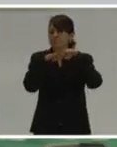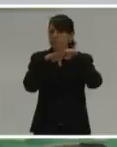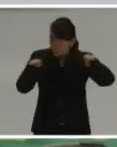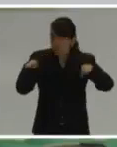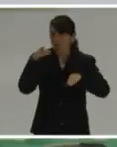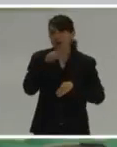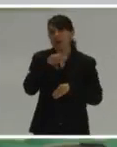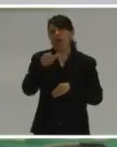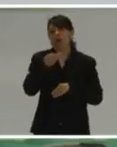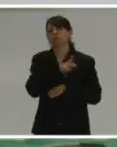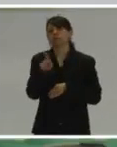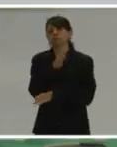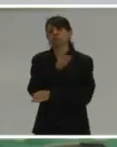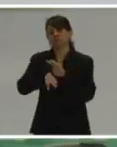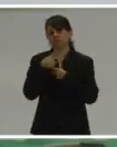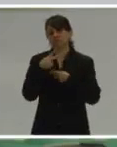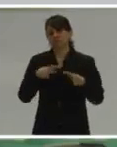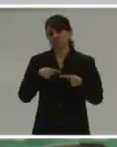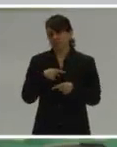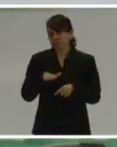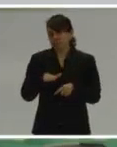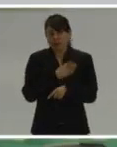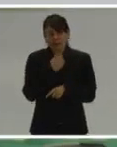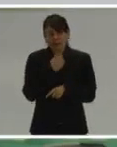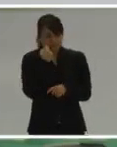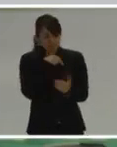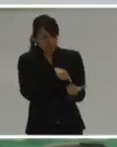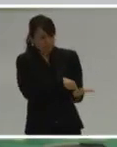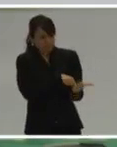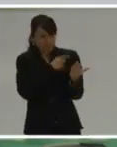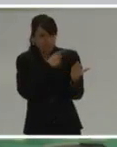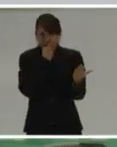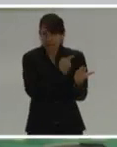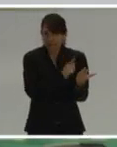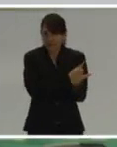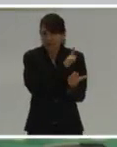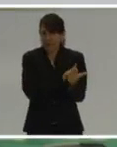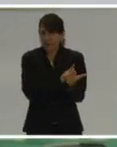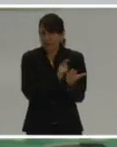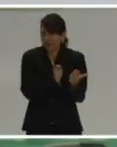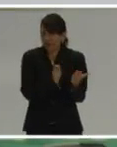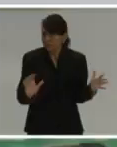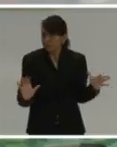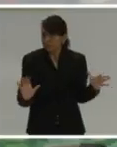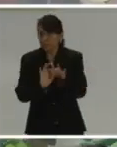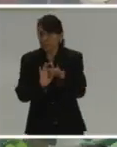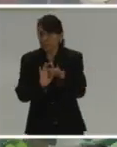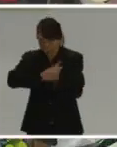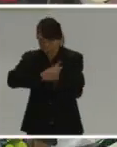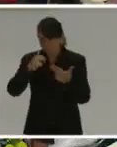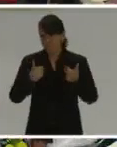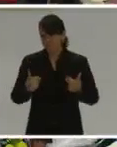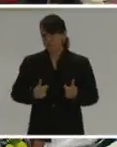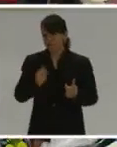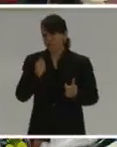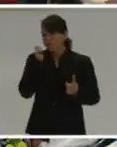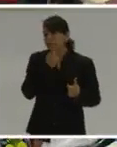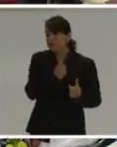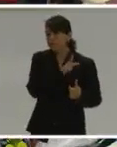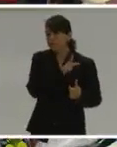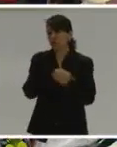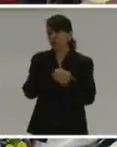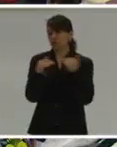la legislación, todos somos iguales. La importancia de la preservación de la cultura,